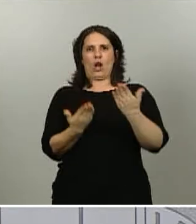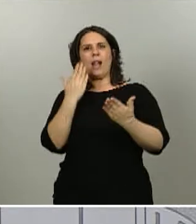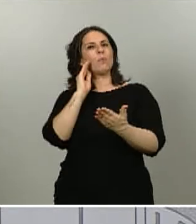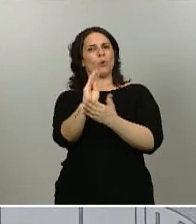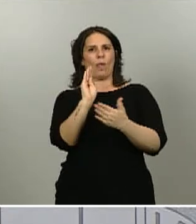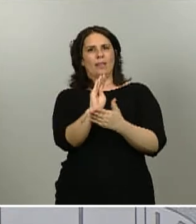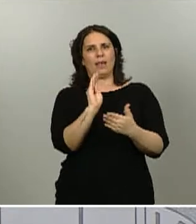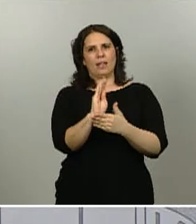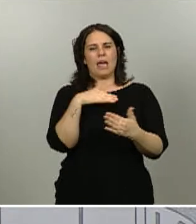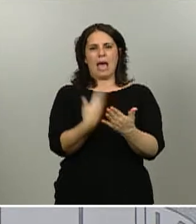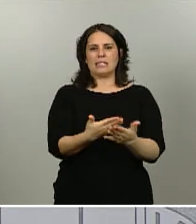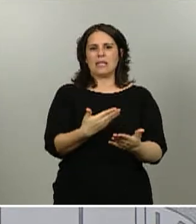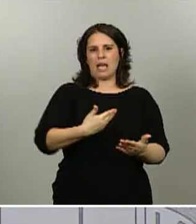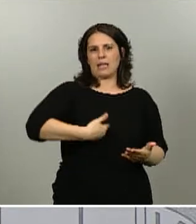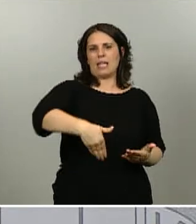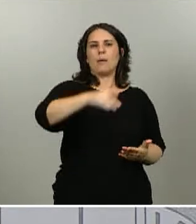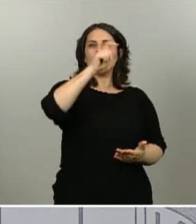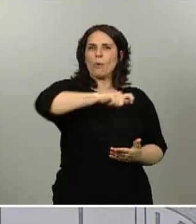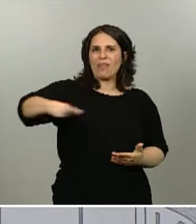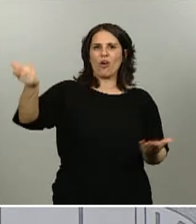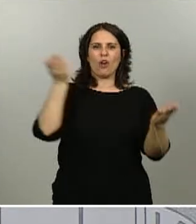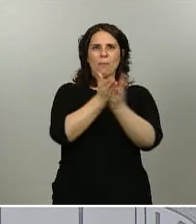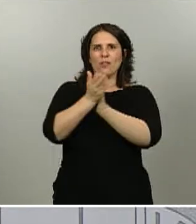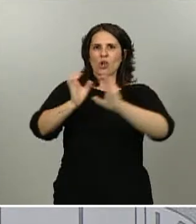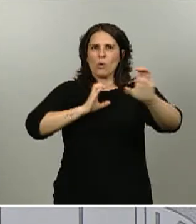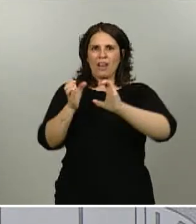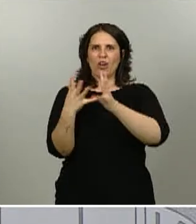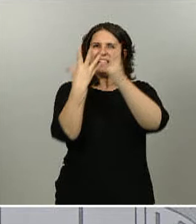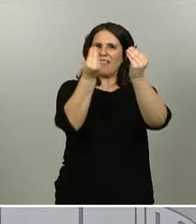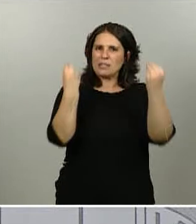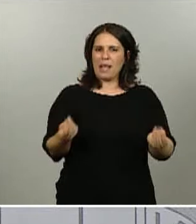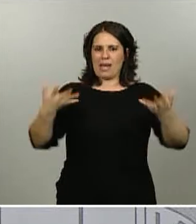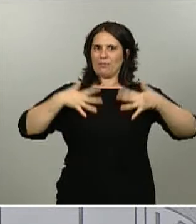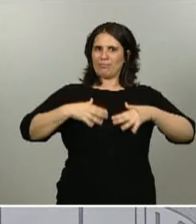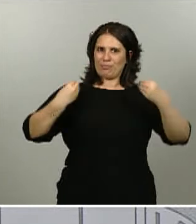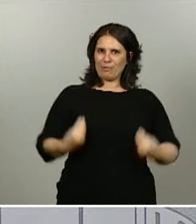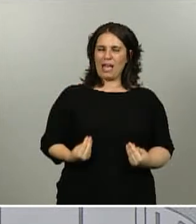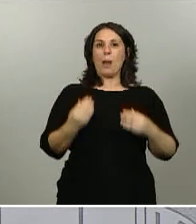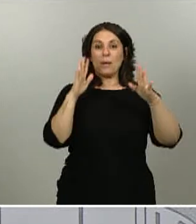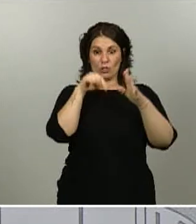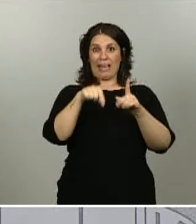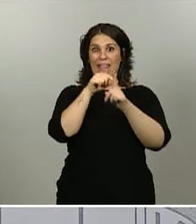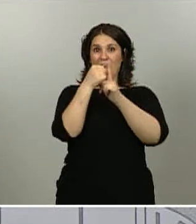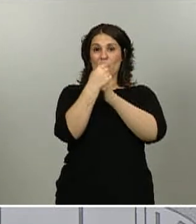sobre todo la población, los medios los entendáis correctamente, pero son indicadores que